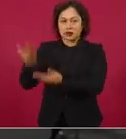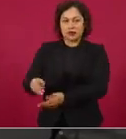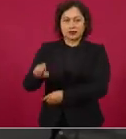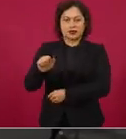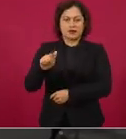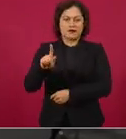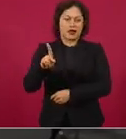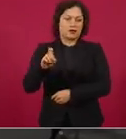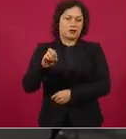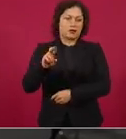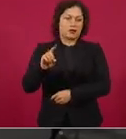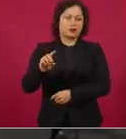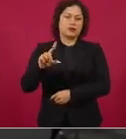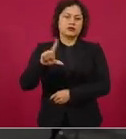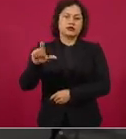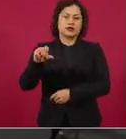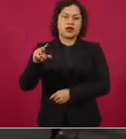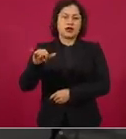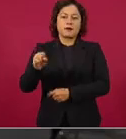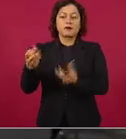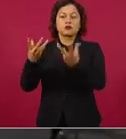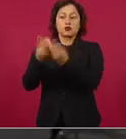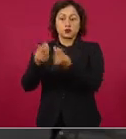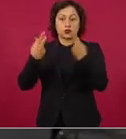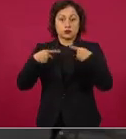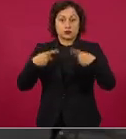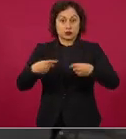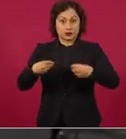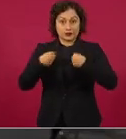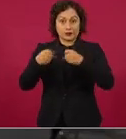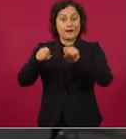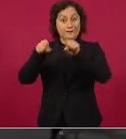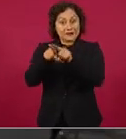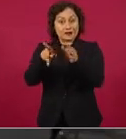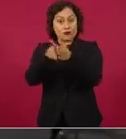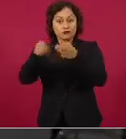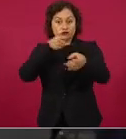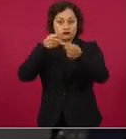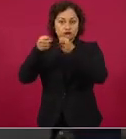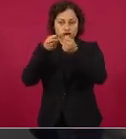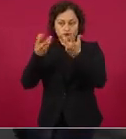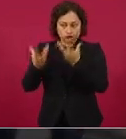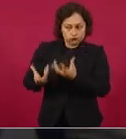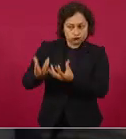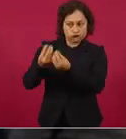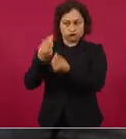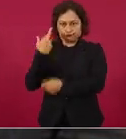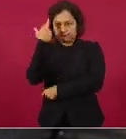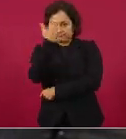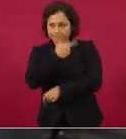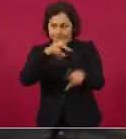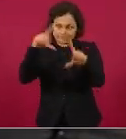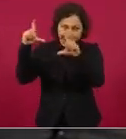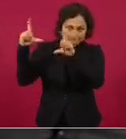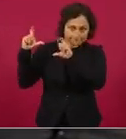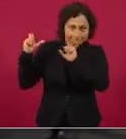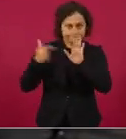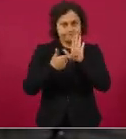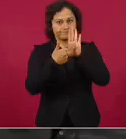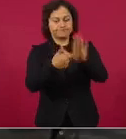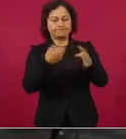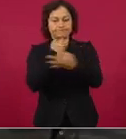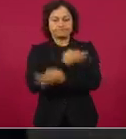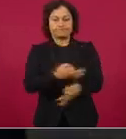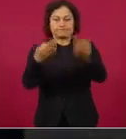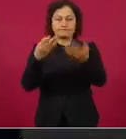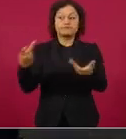incluso con ciudadanos y con integrantes de la prensa, para que se den cuenta qué es lo que está pasando. Aunado